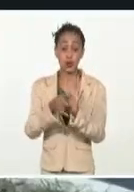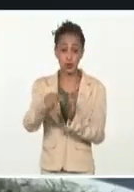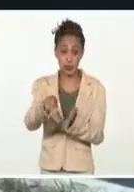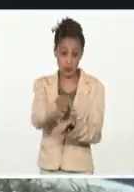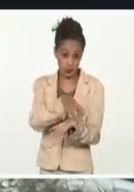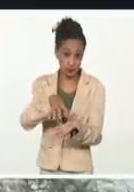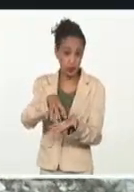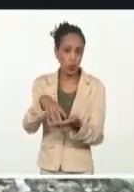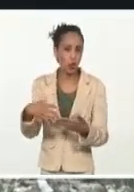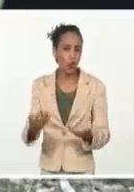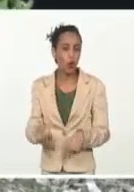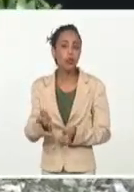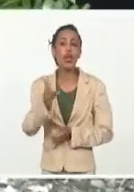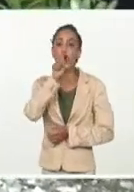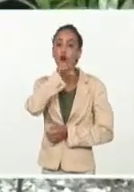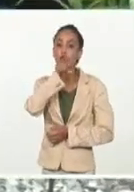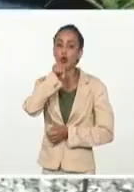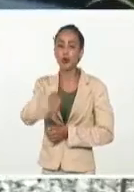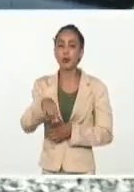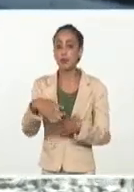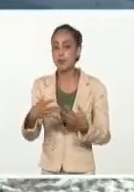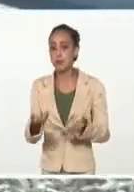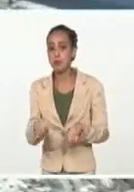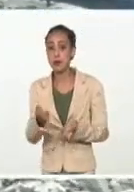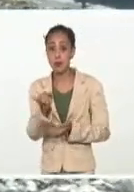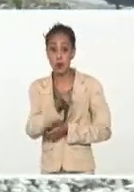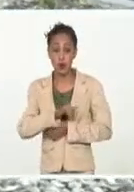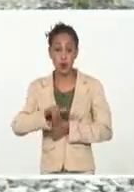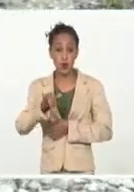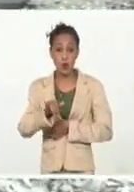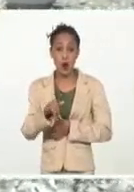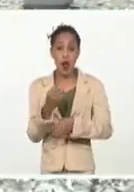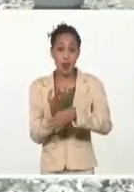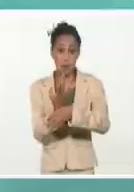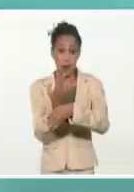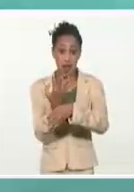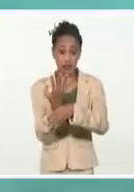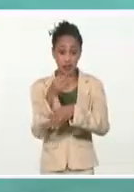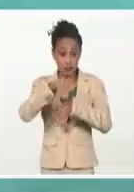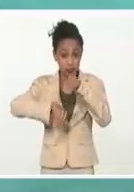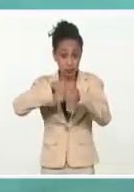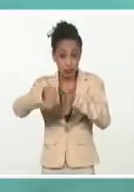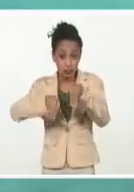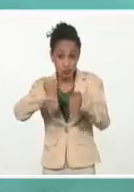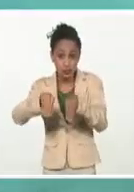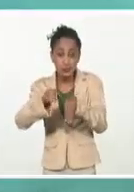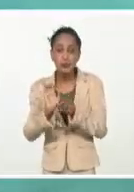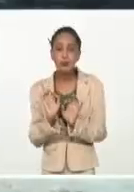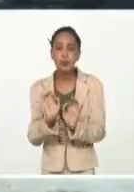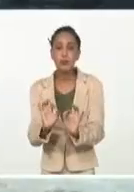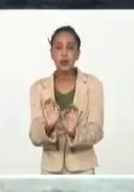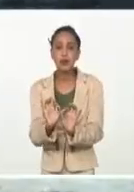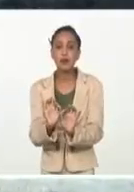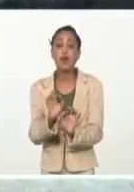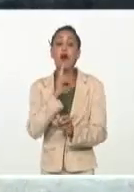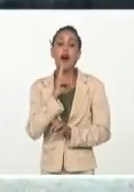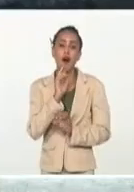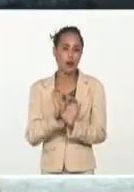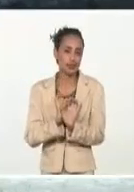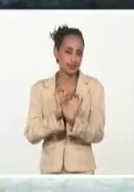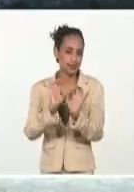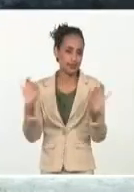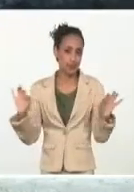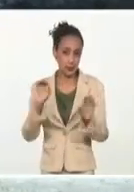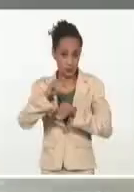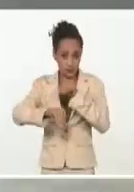y que se dedica a las producciones acuáticas un concepto que combina la acuicultura con la hidroponía o cultivo de